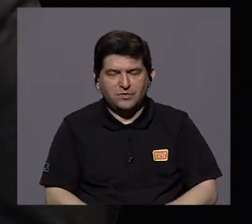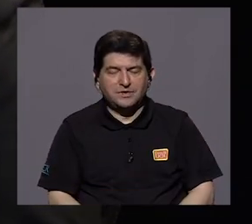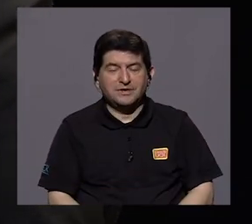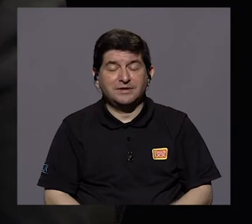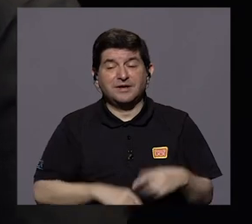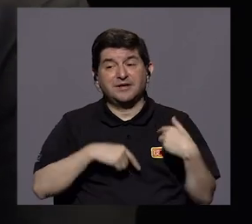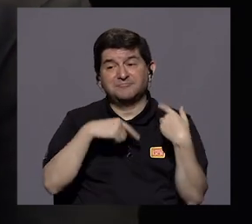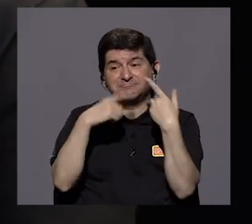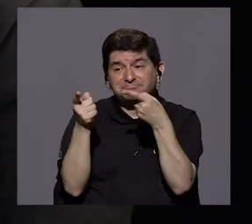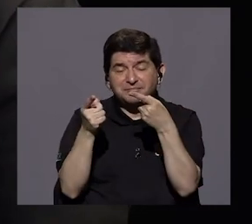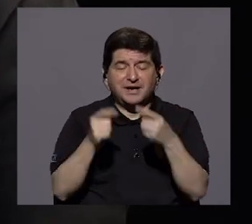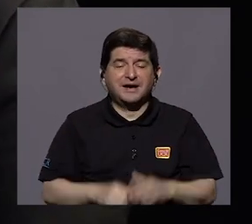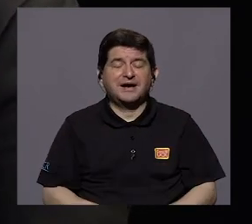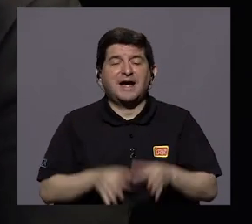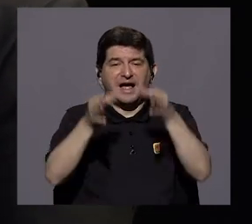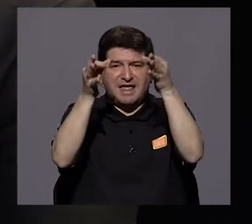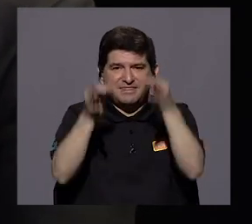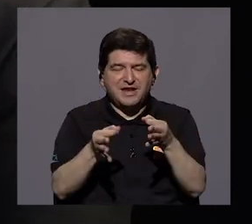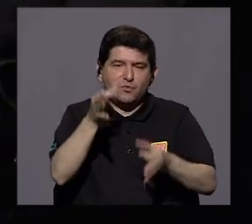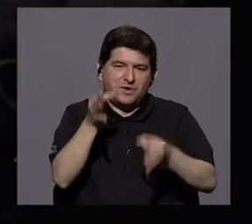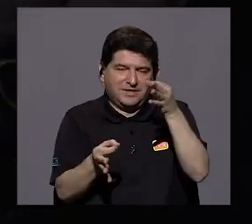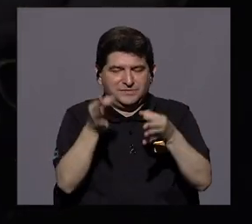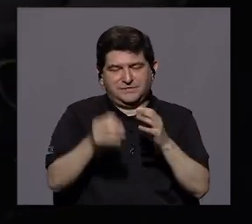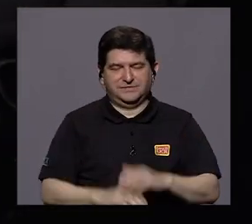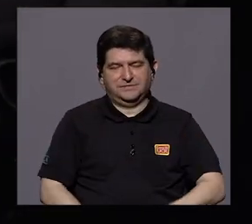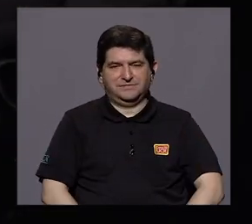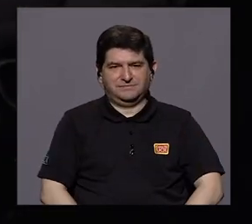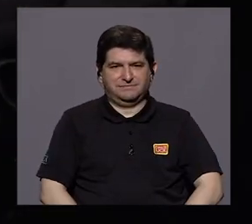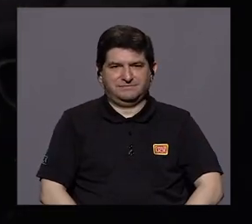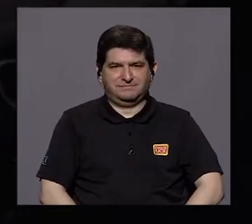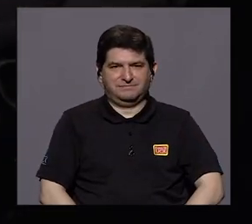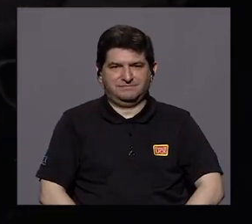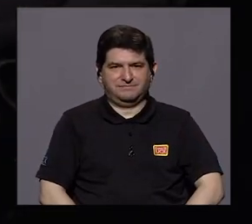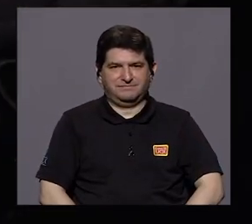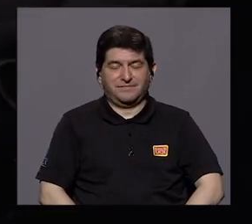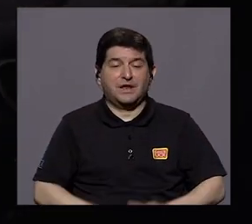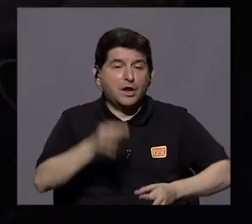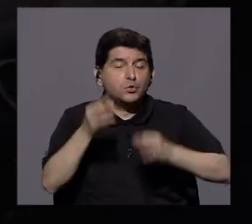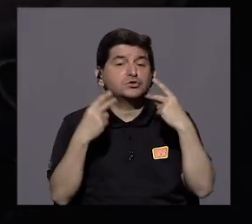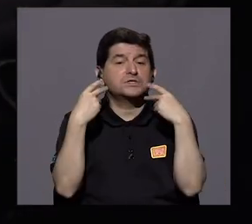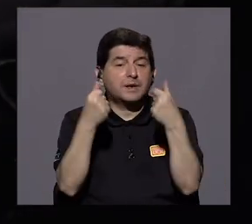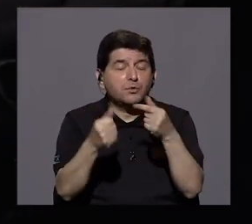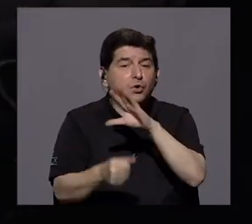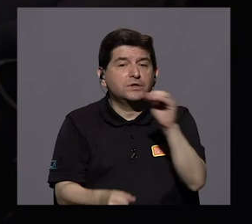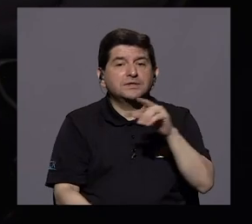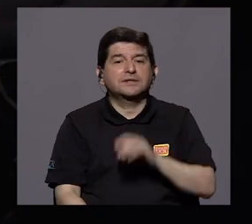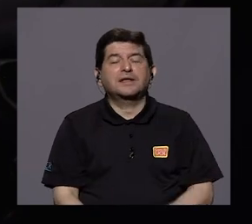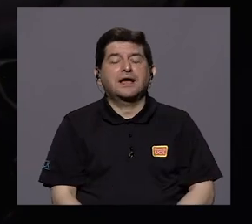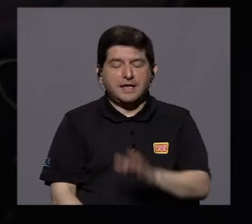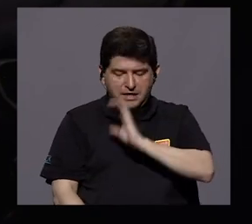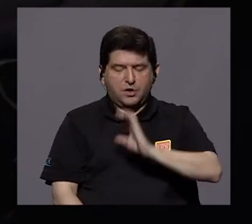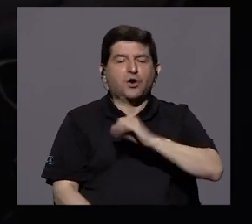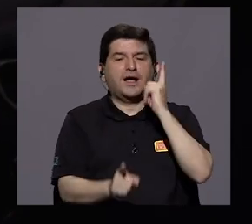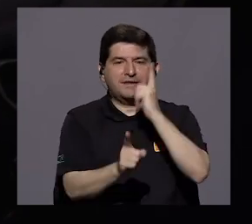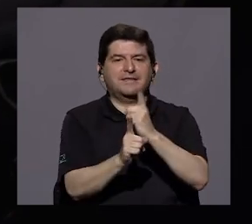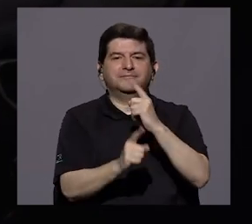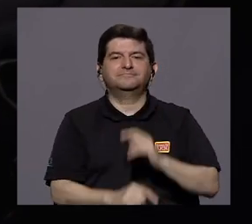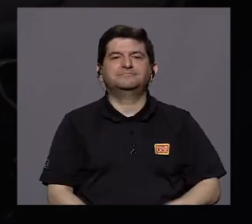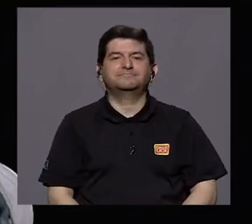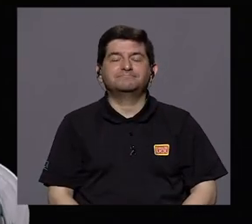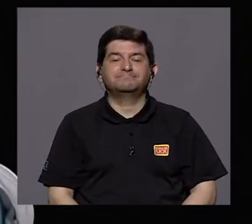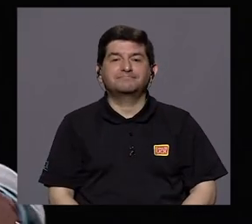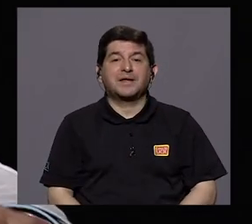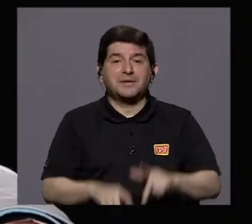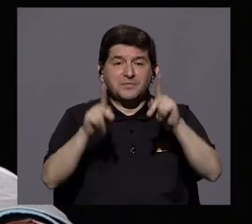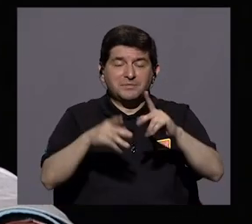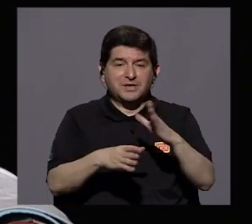llegan a conocimiento de los tribunales de justicia. Así es. Pues, una justicia pronta y una justicia de calidad. Pues a